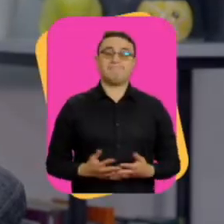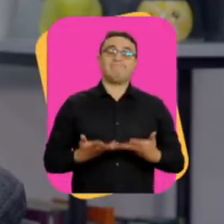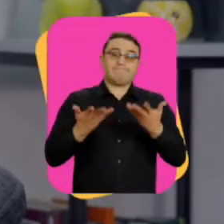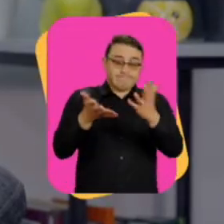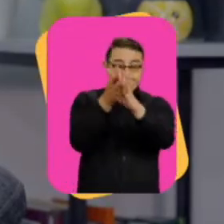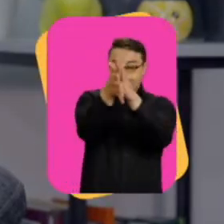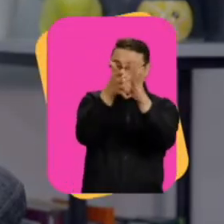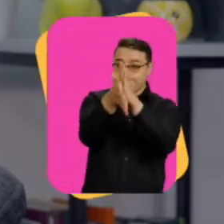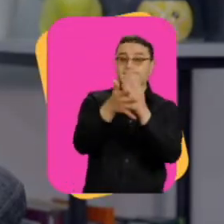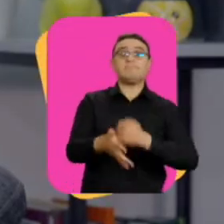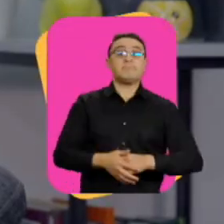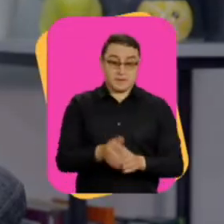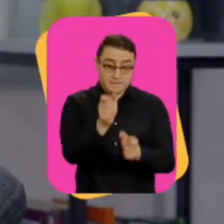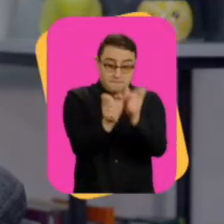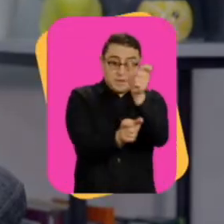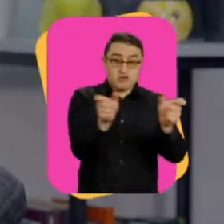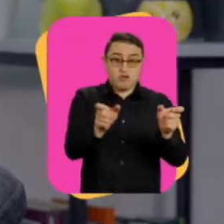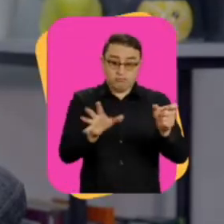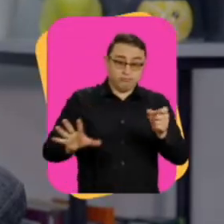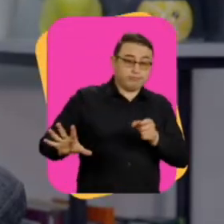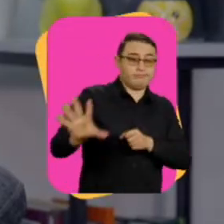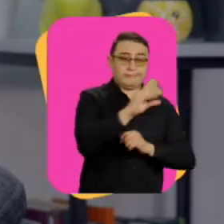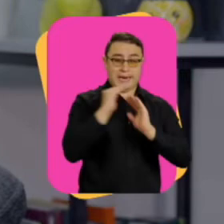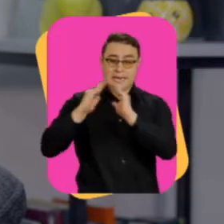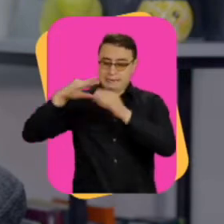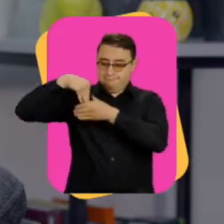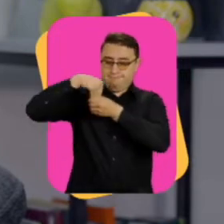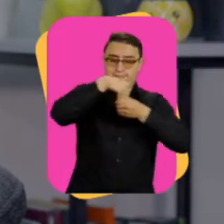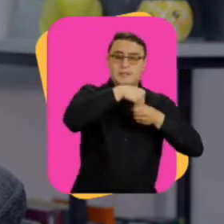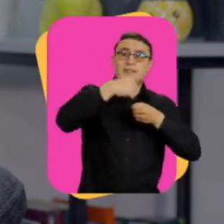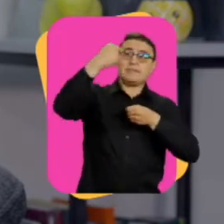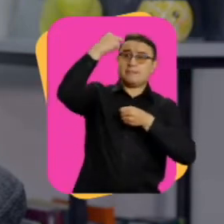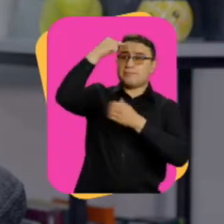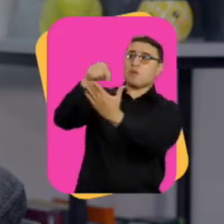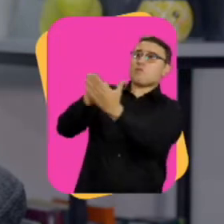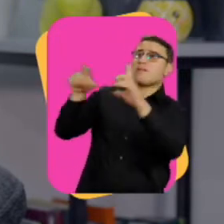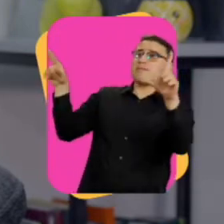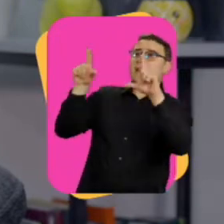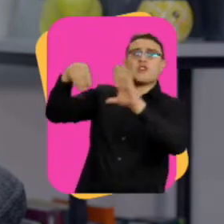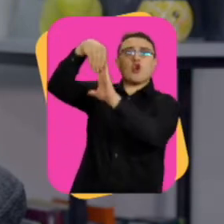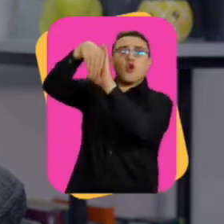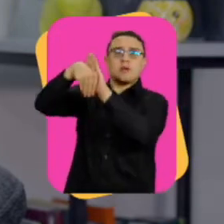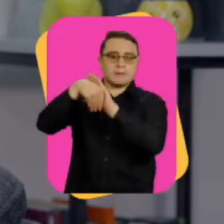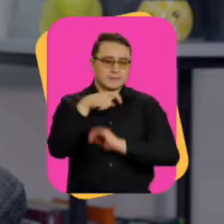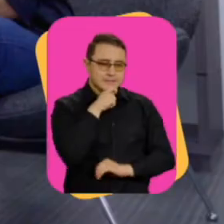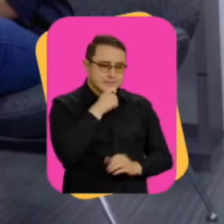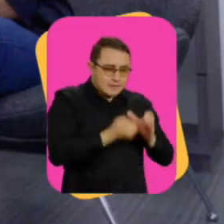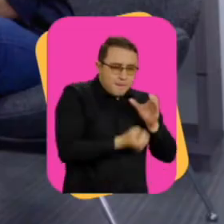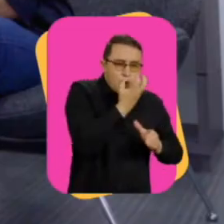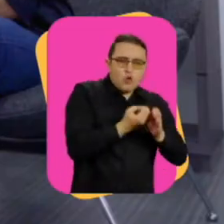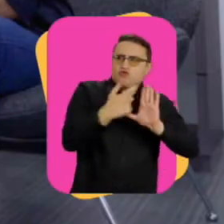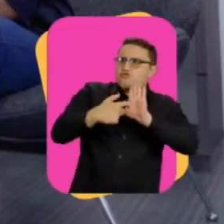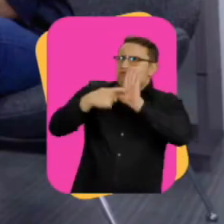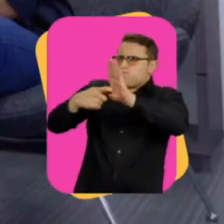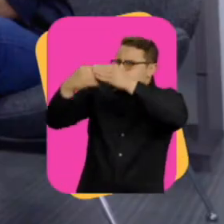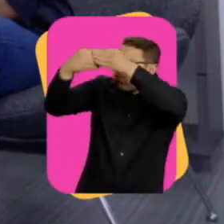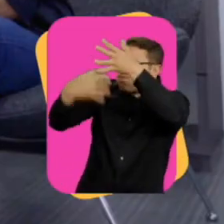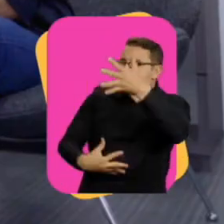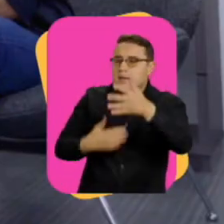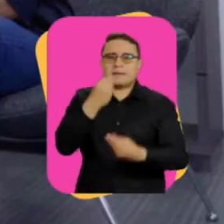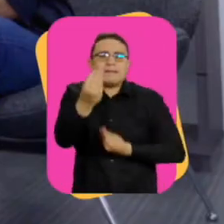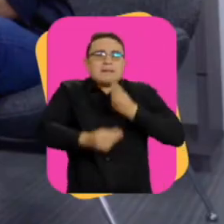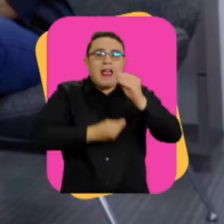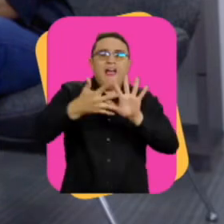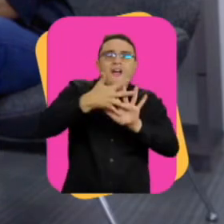Paradójicamente, las personas en casa esperaban mucho más contenidos, así que desde la producción teníamos que responder. Lo que hicimos fue adaptar